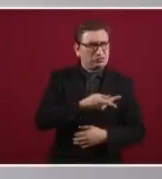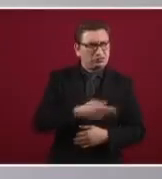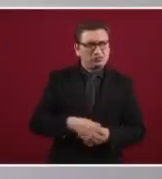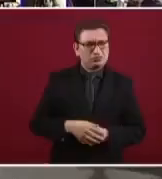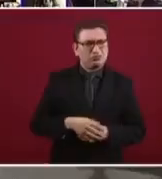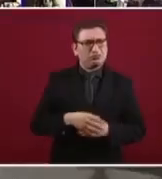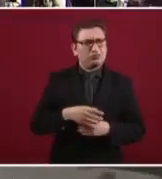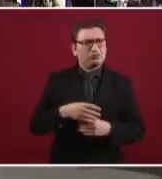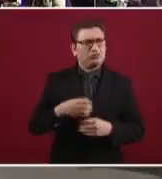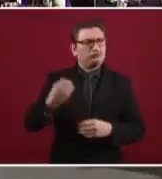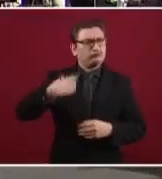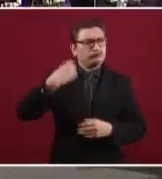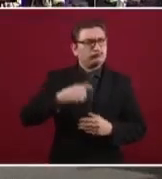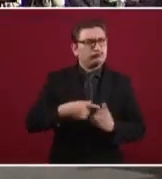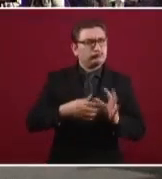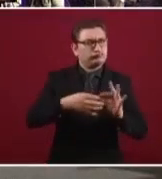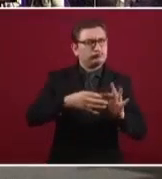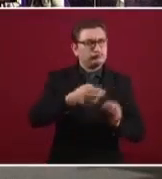Es